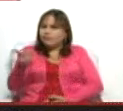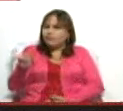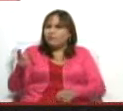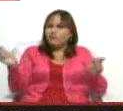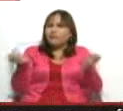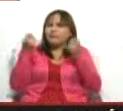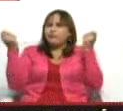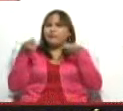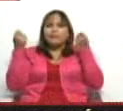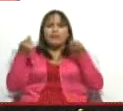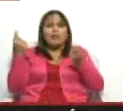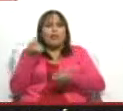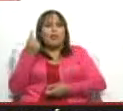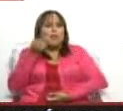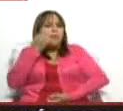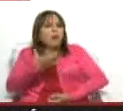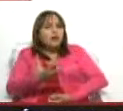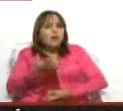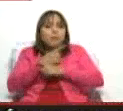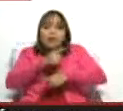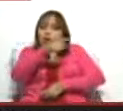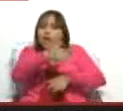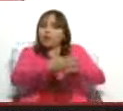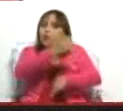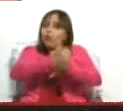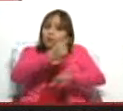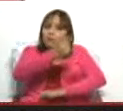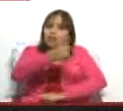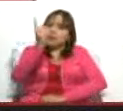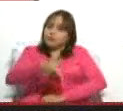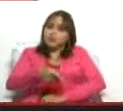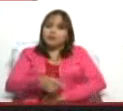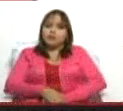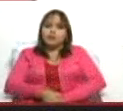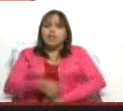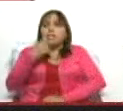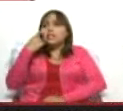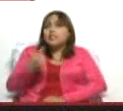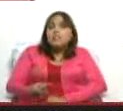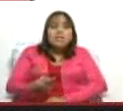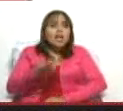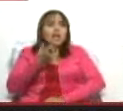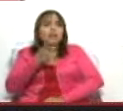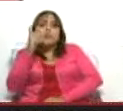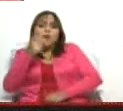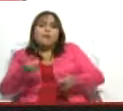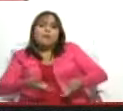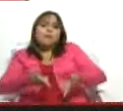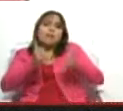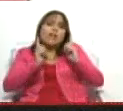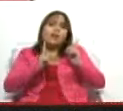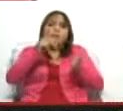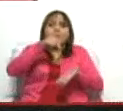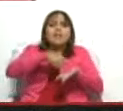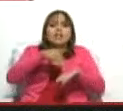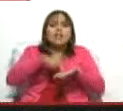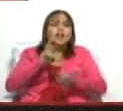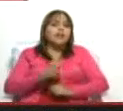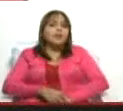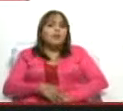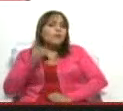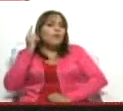en víctima cuando le es victimario. Oh no, que están inhabilitando a Carmencita